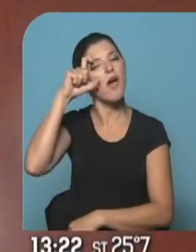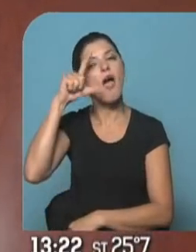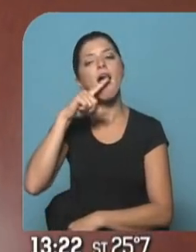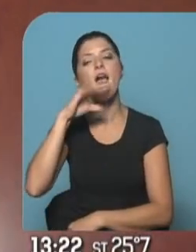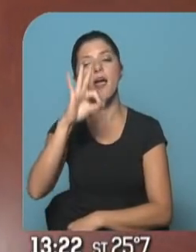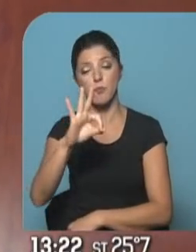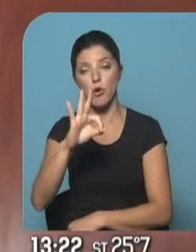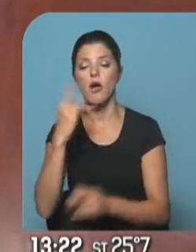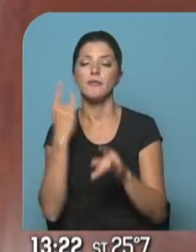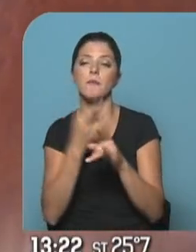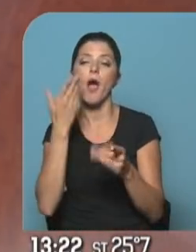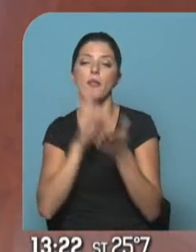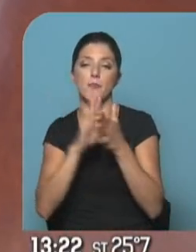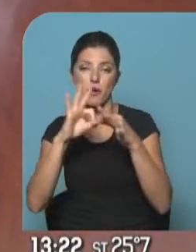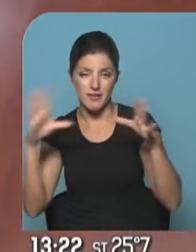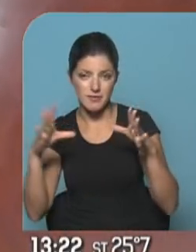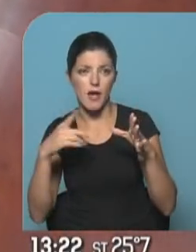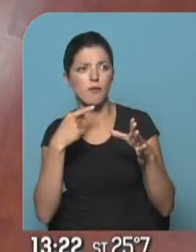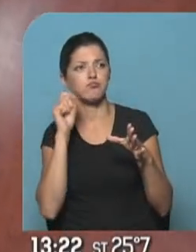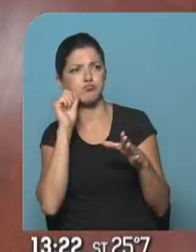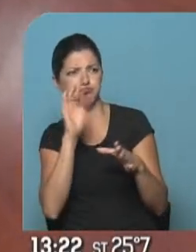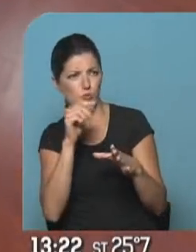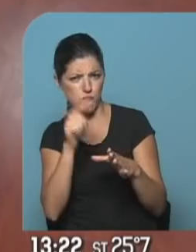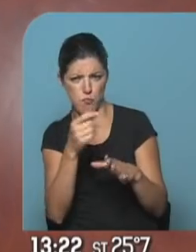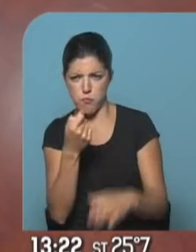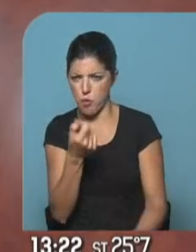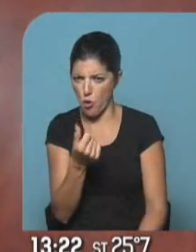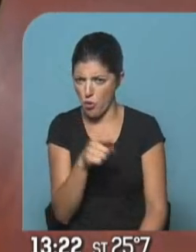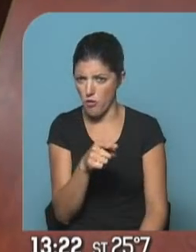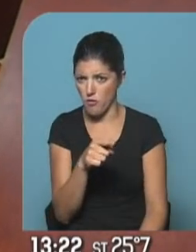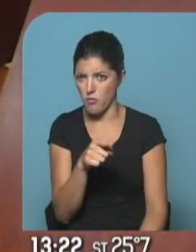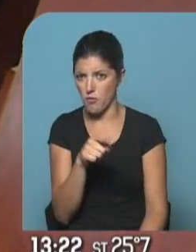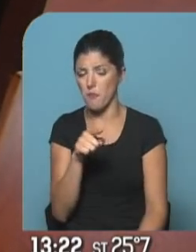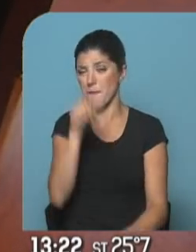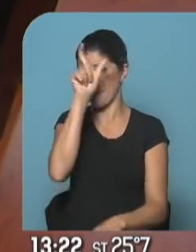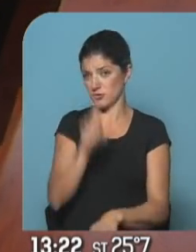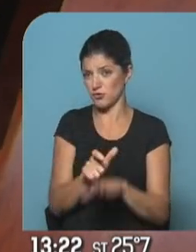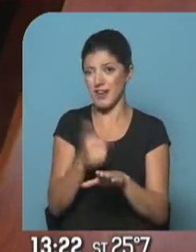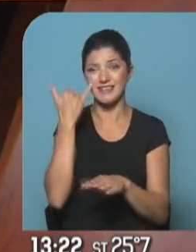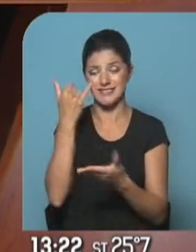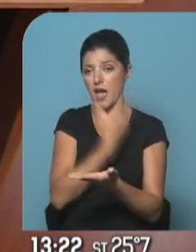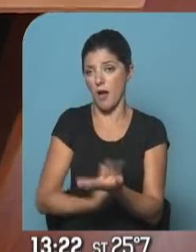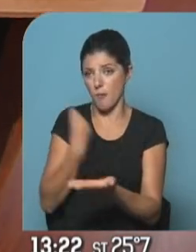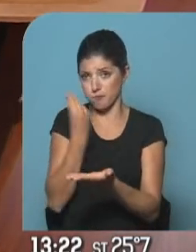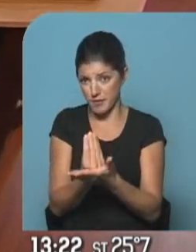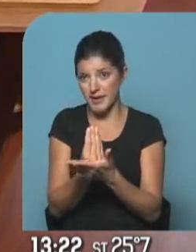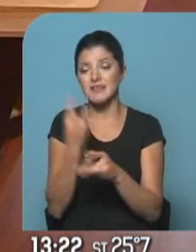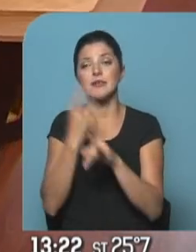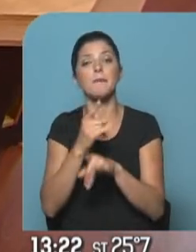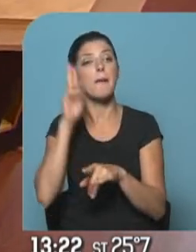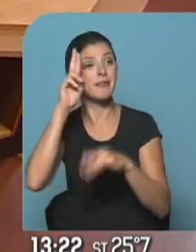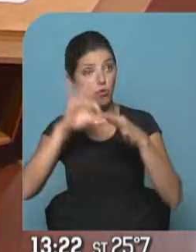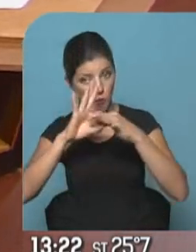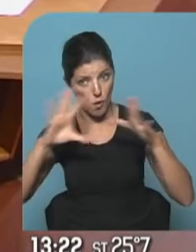en términos democráticos son menores, porque efectivamente Evo Morales viene conduciendo Bolivia en términos democráticos y demás,